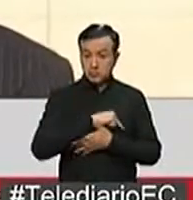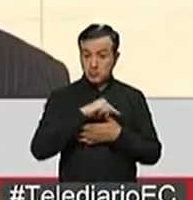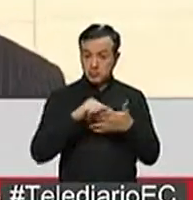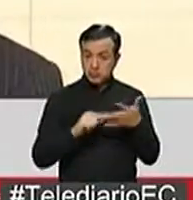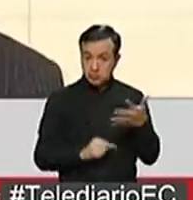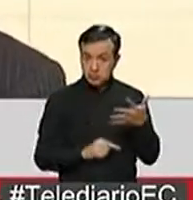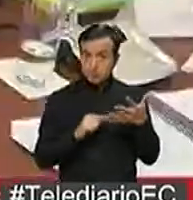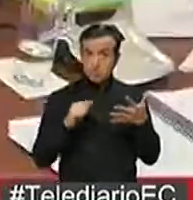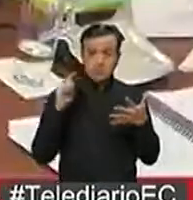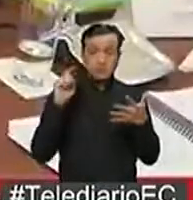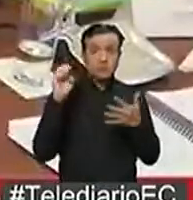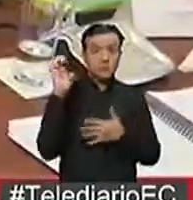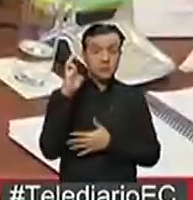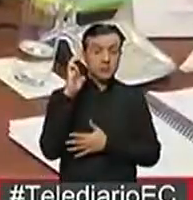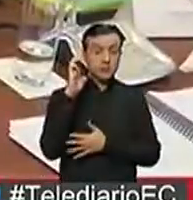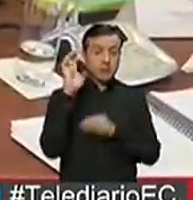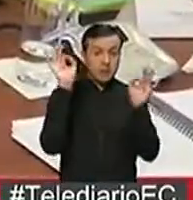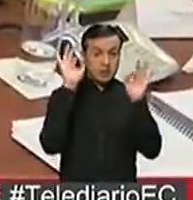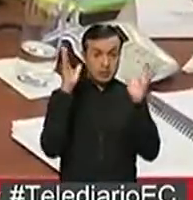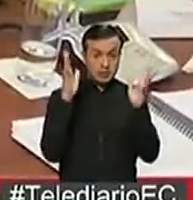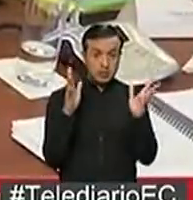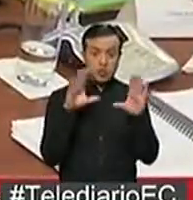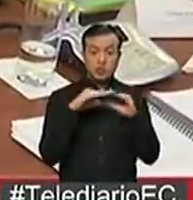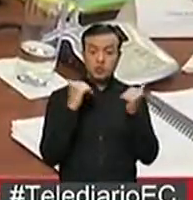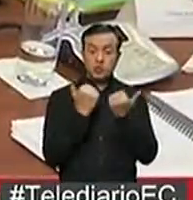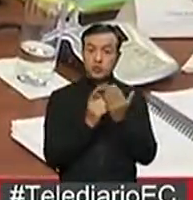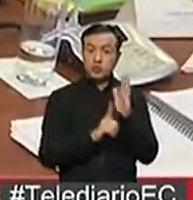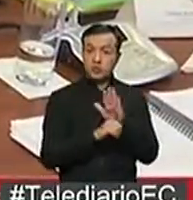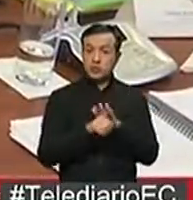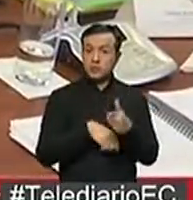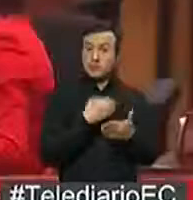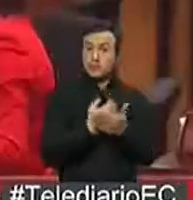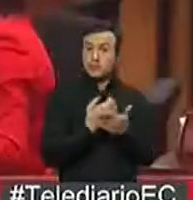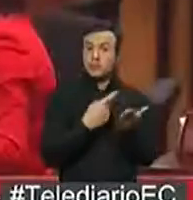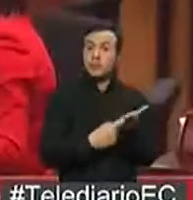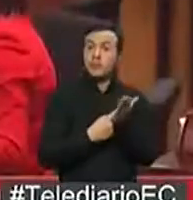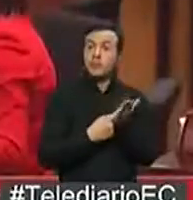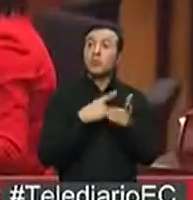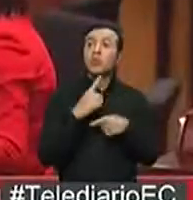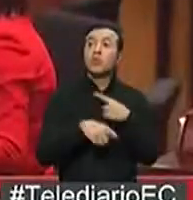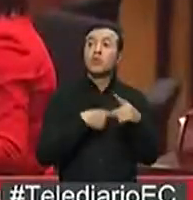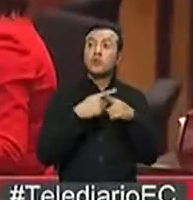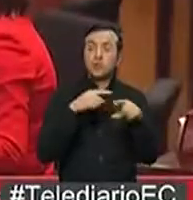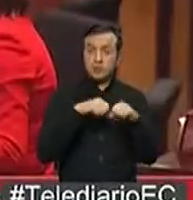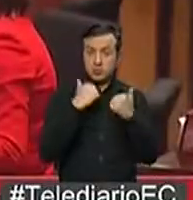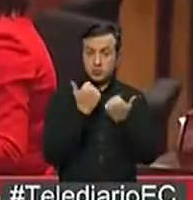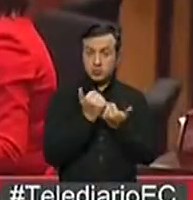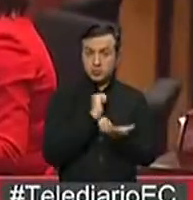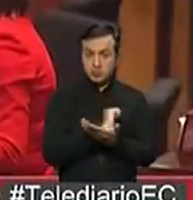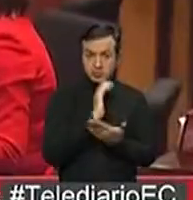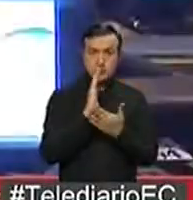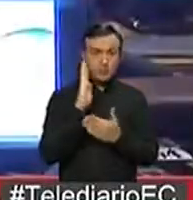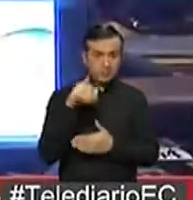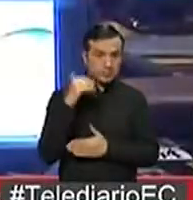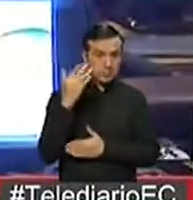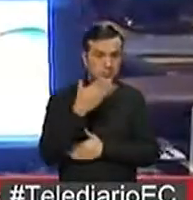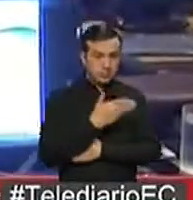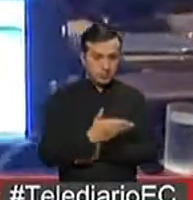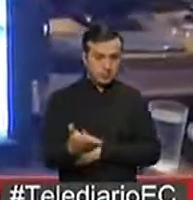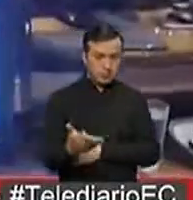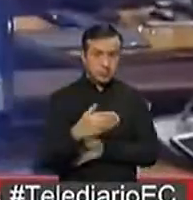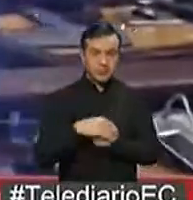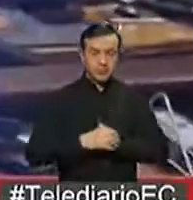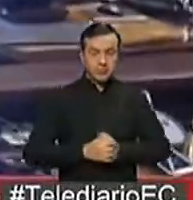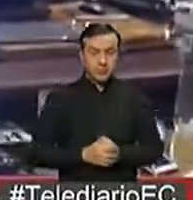sector energético. El informe de la Comisión de Desarrollo Económico se debatirá en el Pleno de la Asamblea Nacional en los próximos días. Verónica